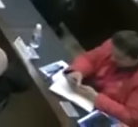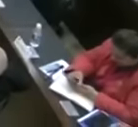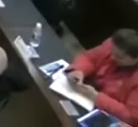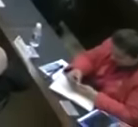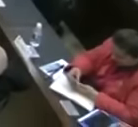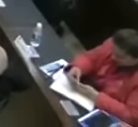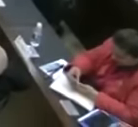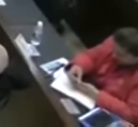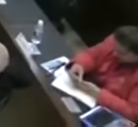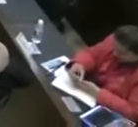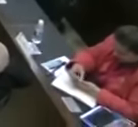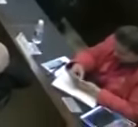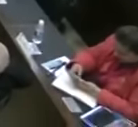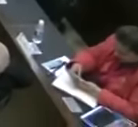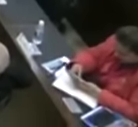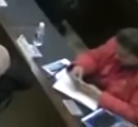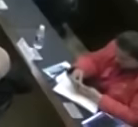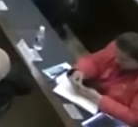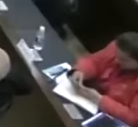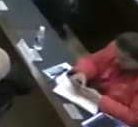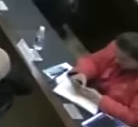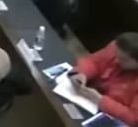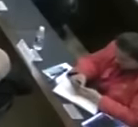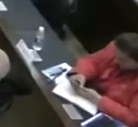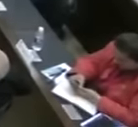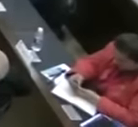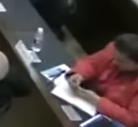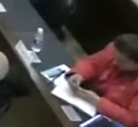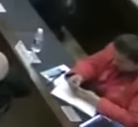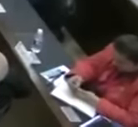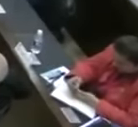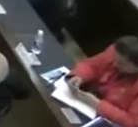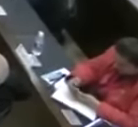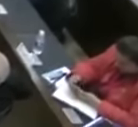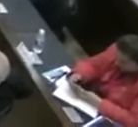Y el diputado Diosdado Cabello, si pudiera, por favor, acercarse.